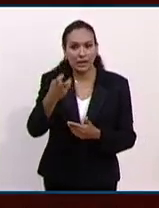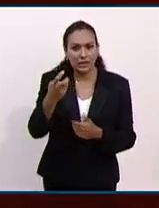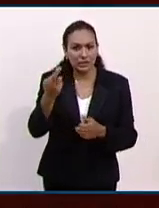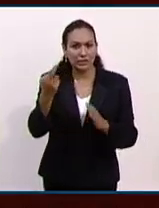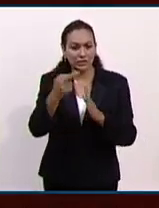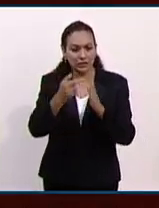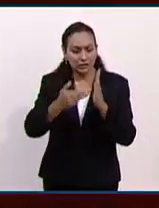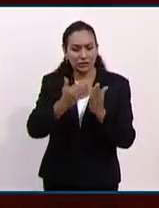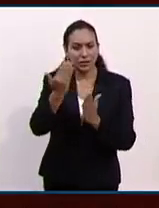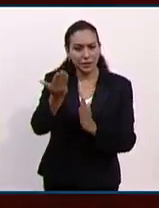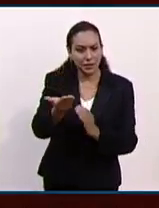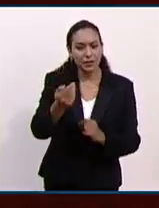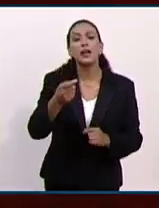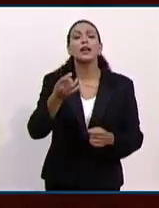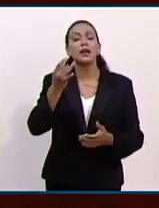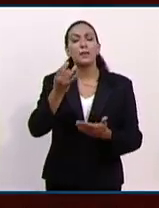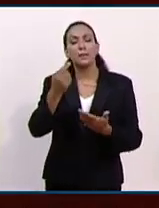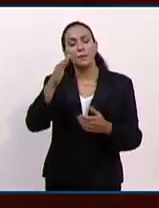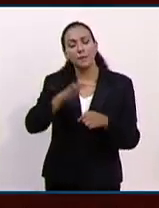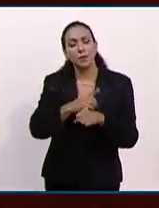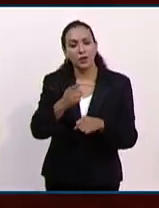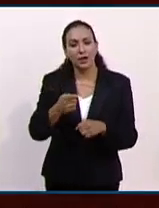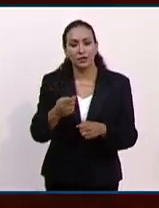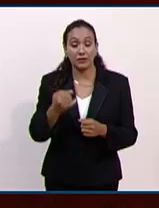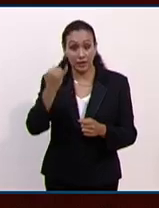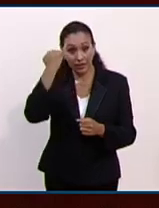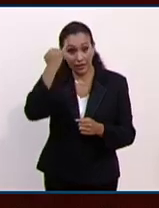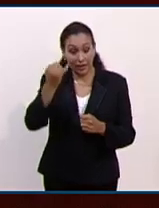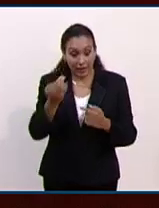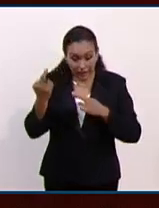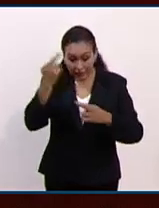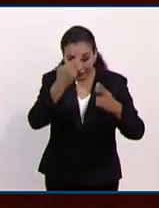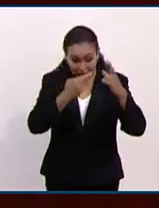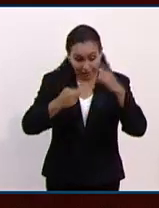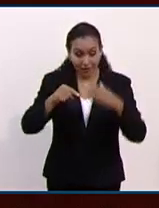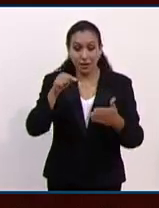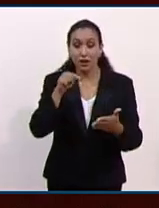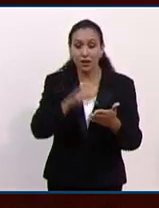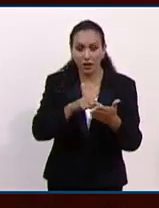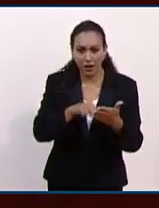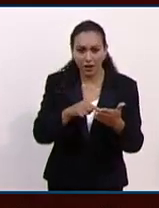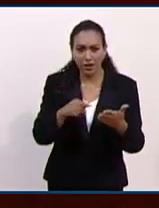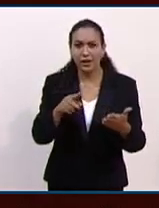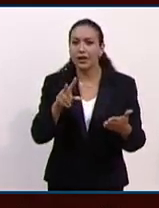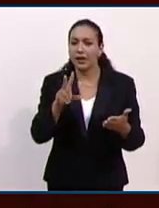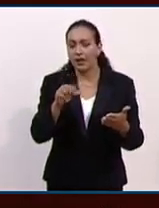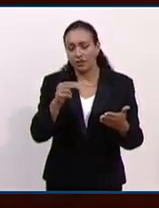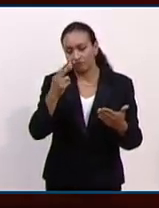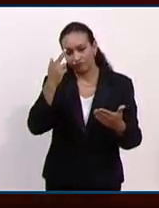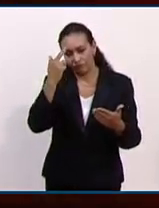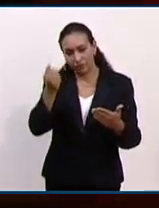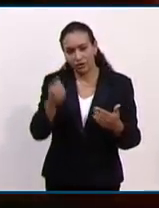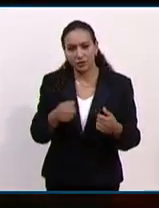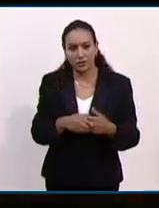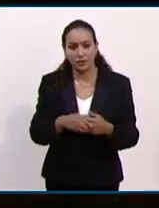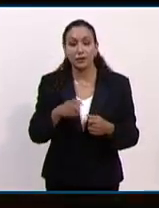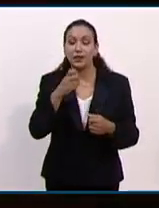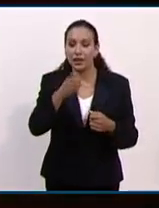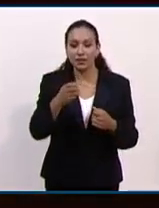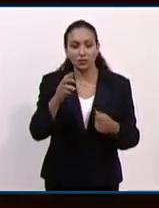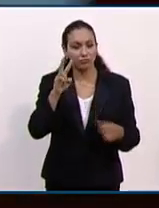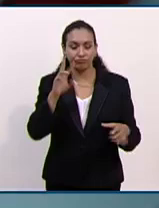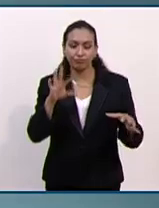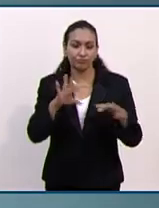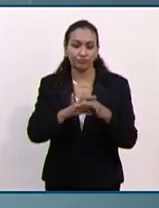requisito sobreinclusivo, ya que la hipótesis en cuestión resulta irrazonablemente y abiertamente